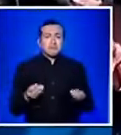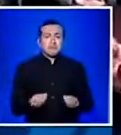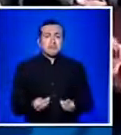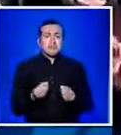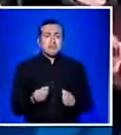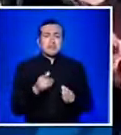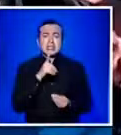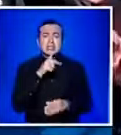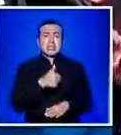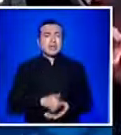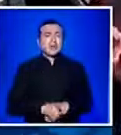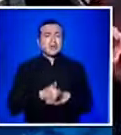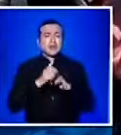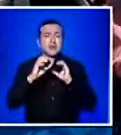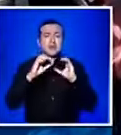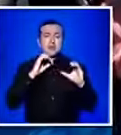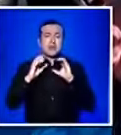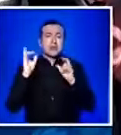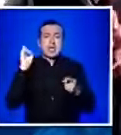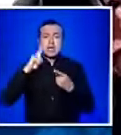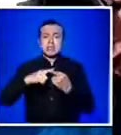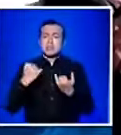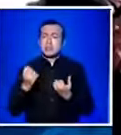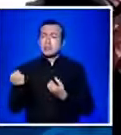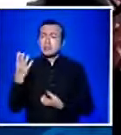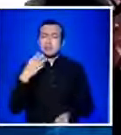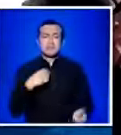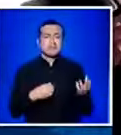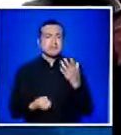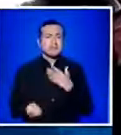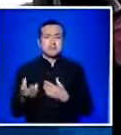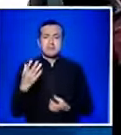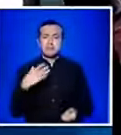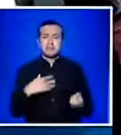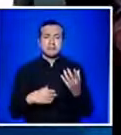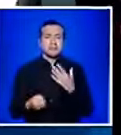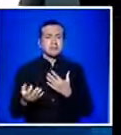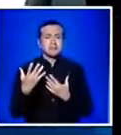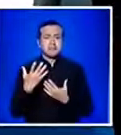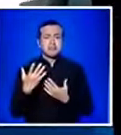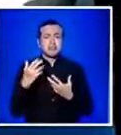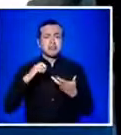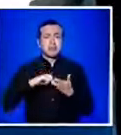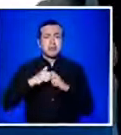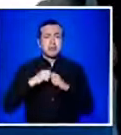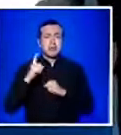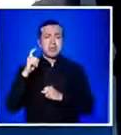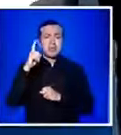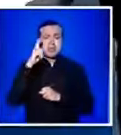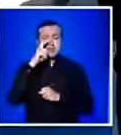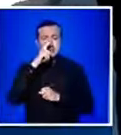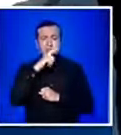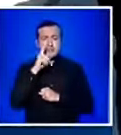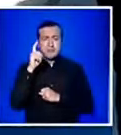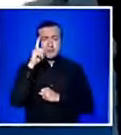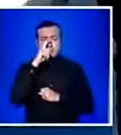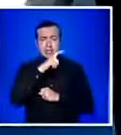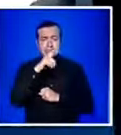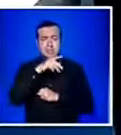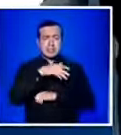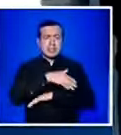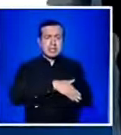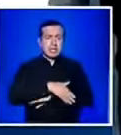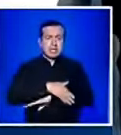con qué personas se puede hablar, pero no hay oídos, sinceramente. Sí. Y sí. El problema es que se está hundiendo la calle, como usted ve. Sí, no. Esta calle que se